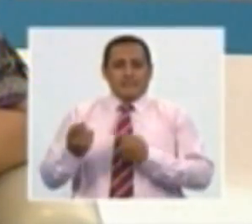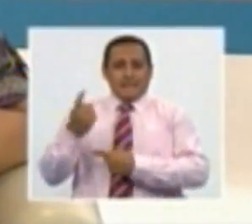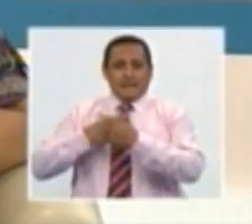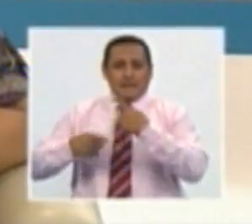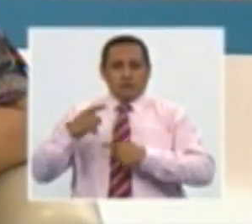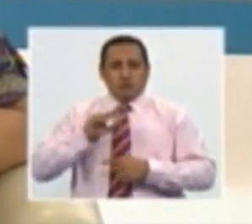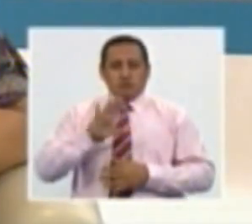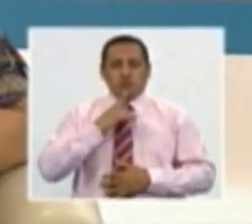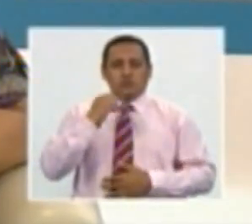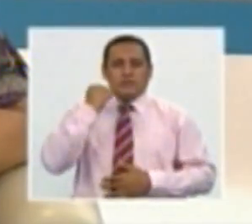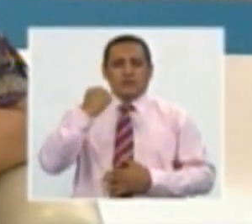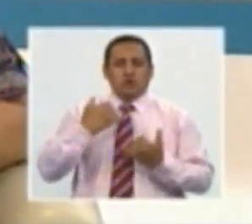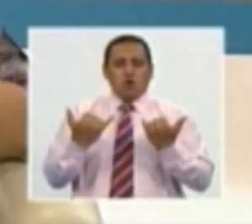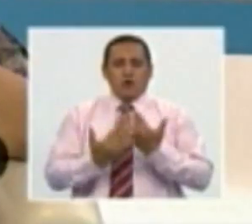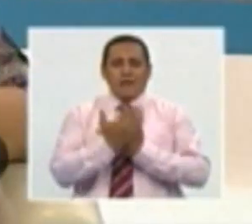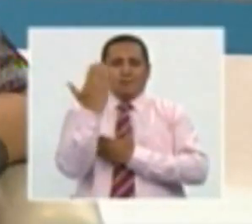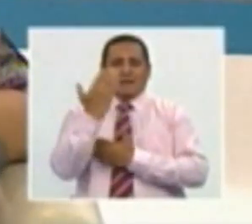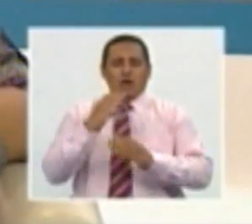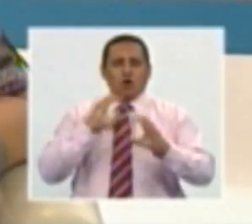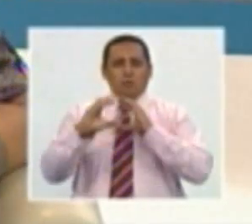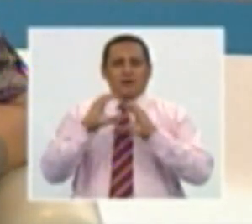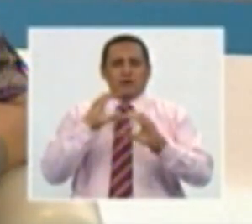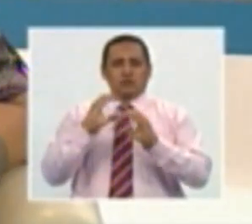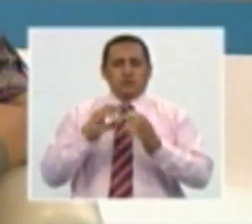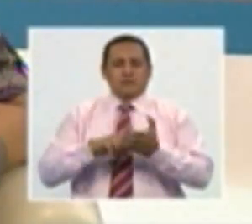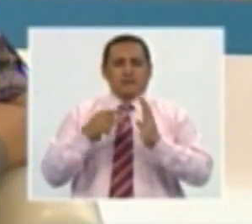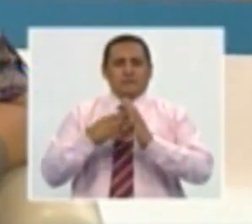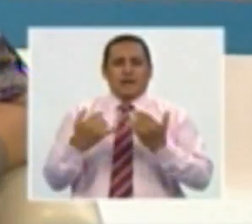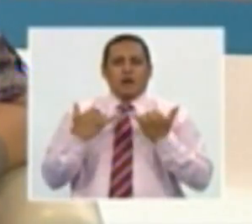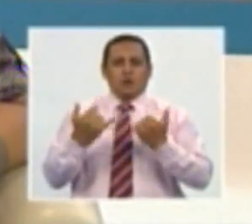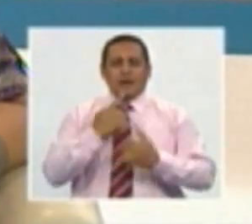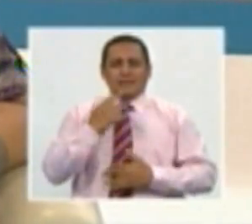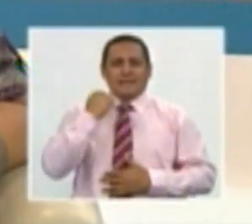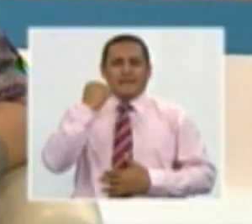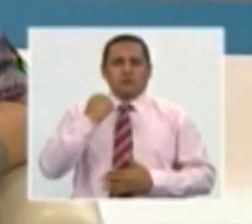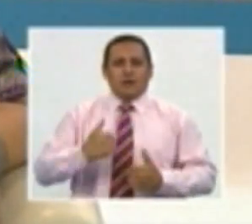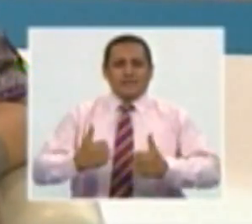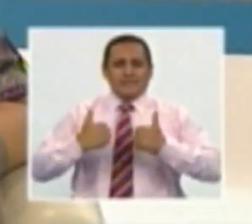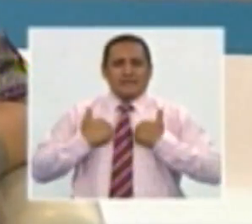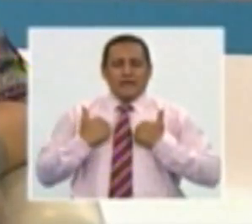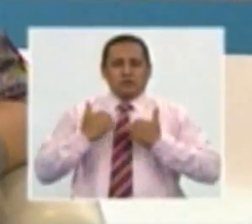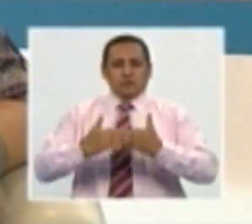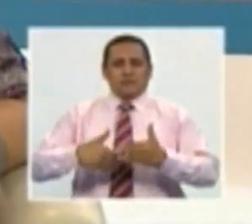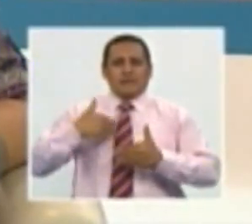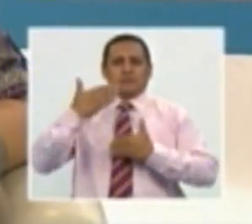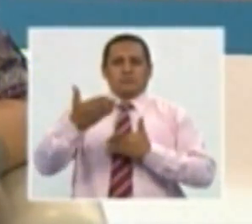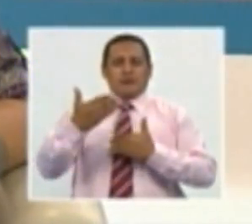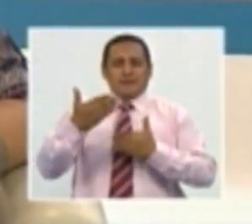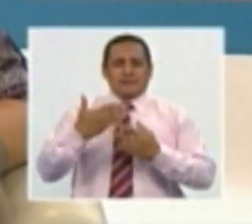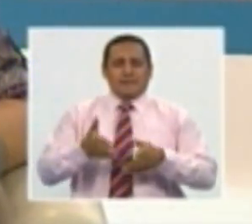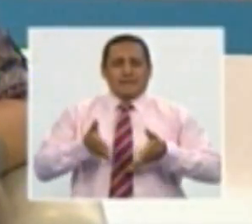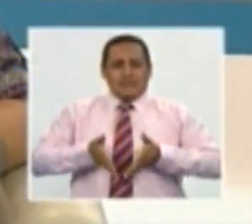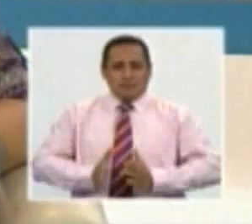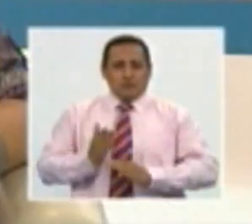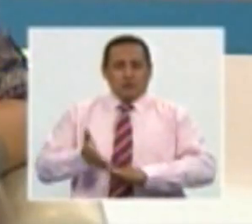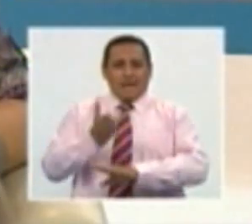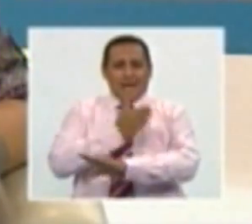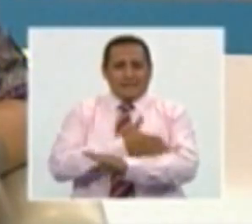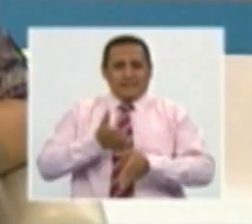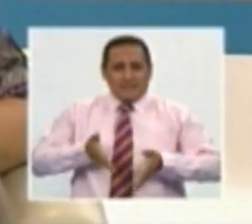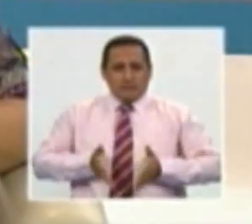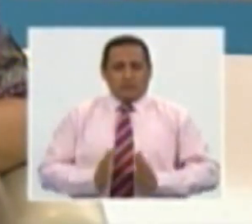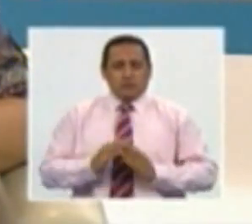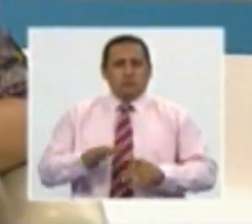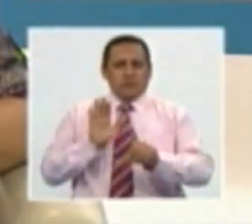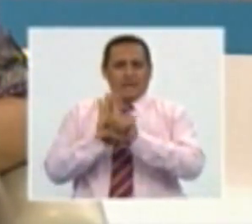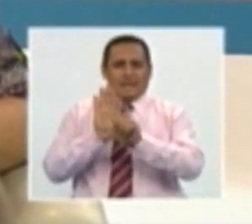Estamos ya de regreso en Tus Derechos, esta mañana conversando acerca de el derecho al descanso pre y postnatal. De